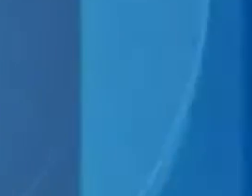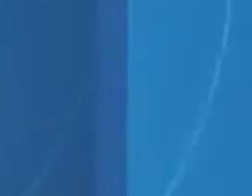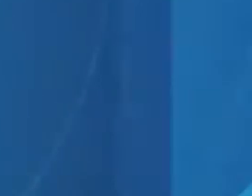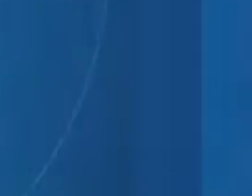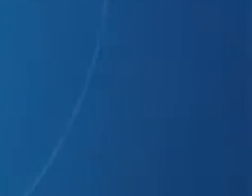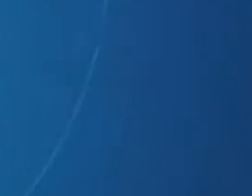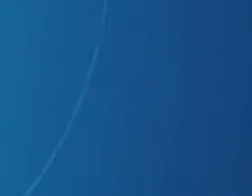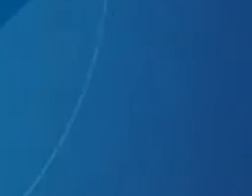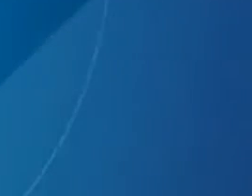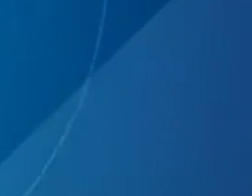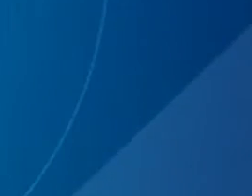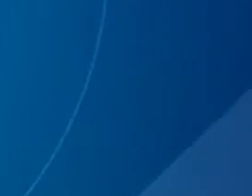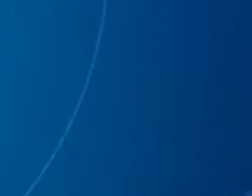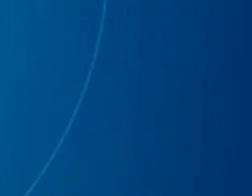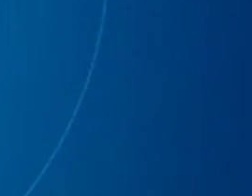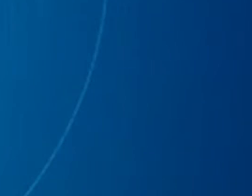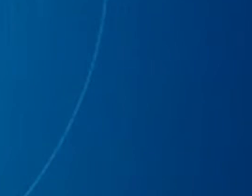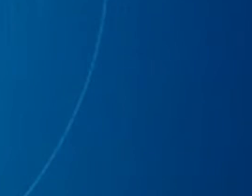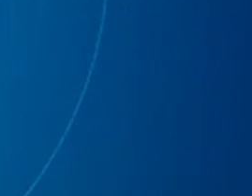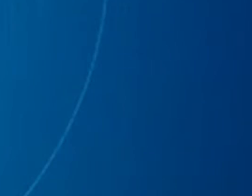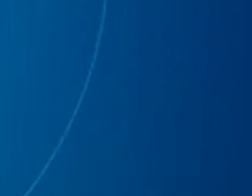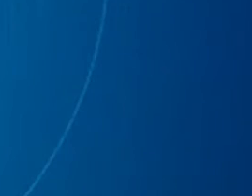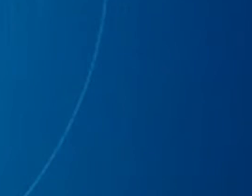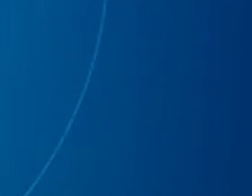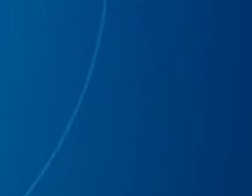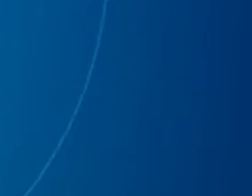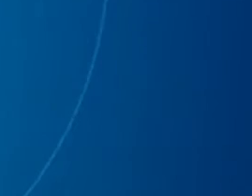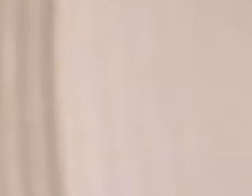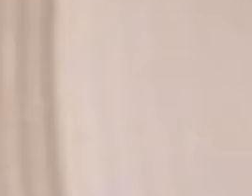RTBC Noticias, emisión fin de semana.